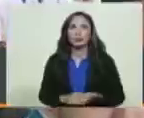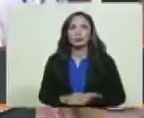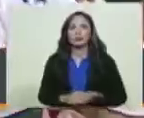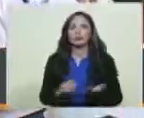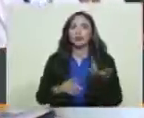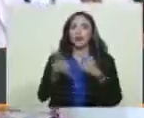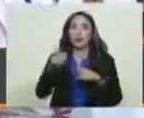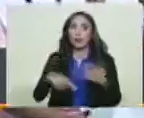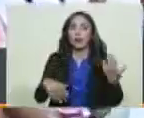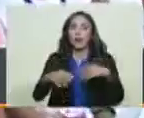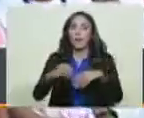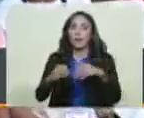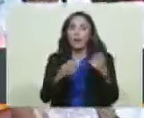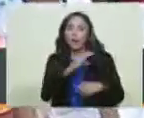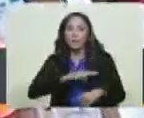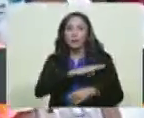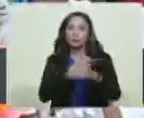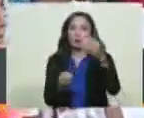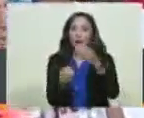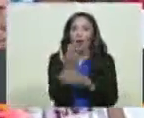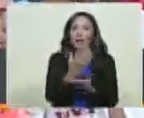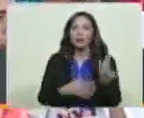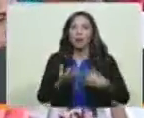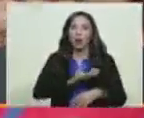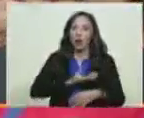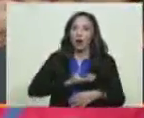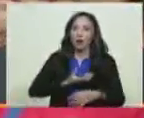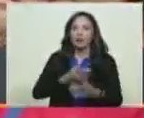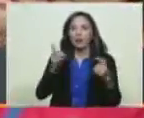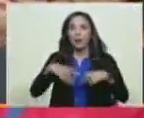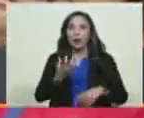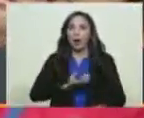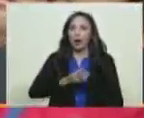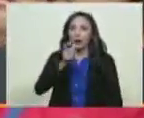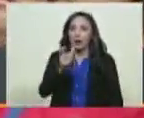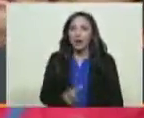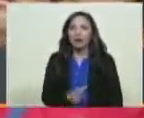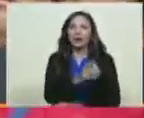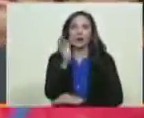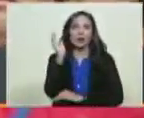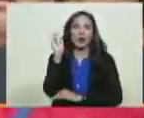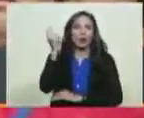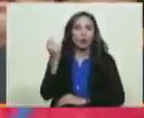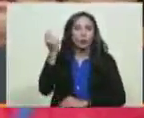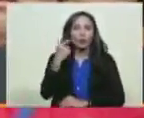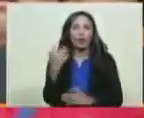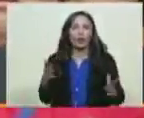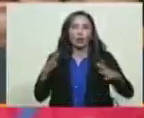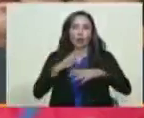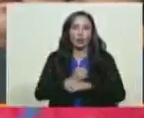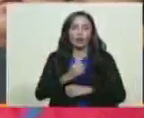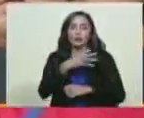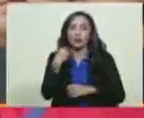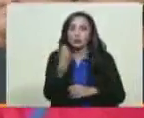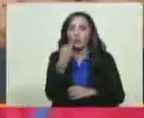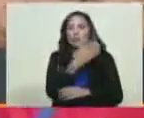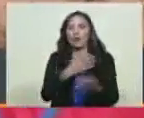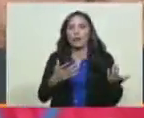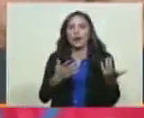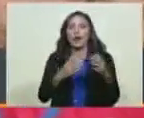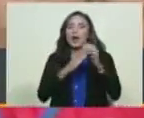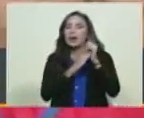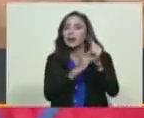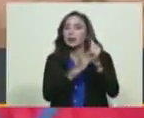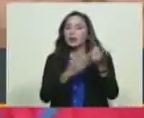árbol de gran cosa los alcalde los concejales que usted los otros con su confianza para llevar las riendas de esta